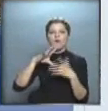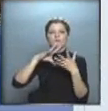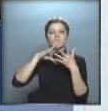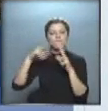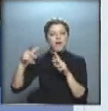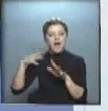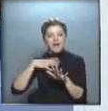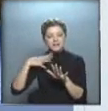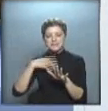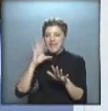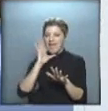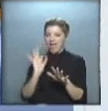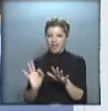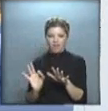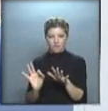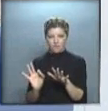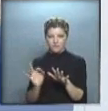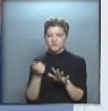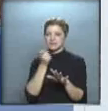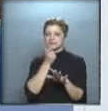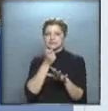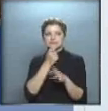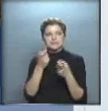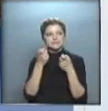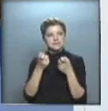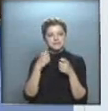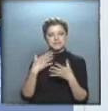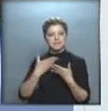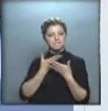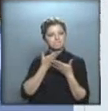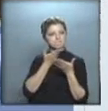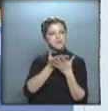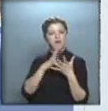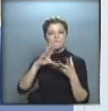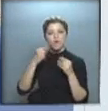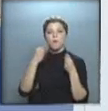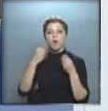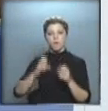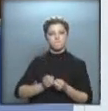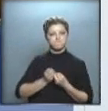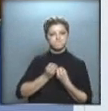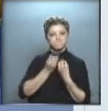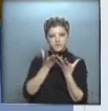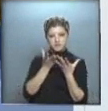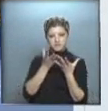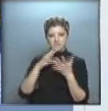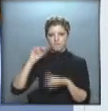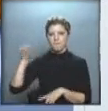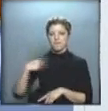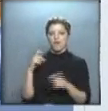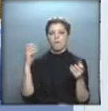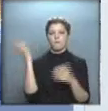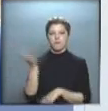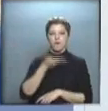incontención, es una necesidad de satisfacer algo y entonces, como le falta el lenguaje,